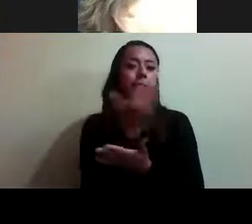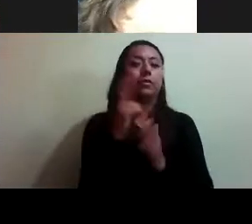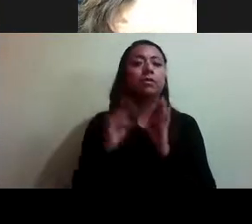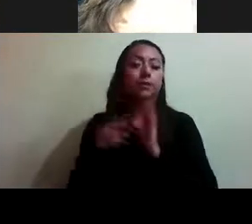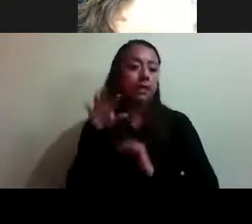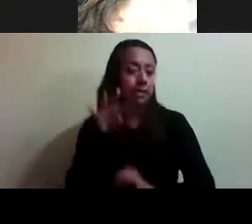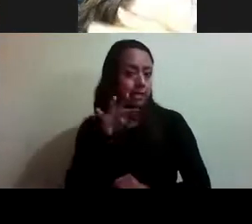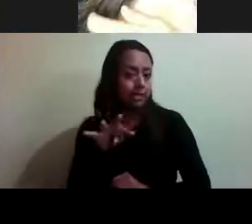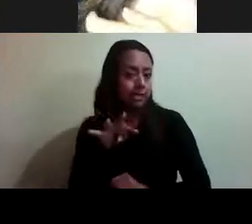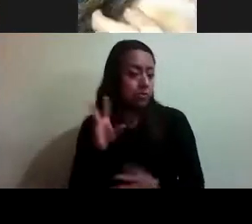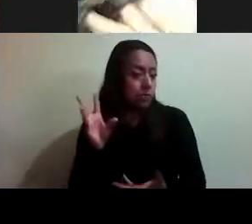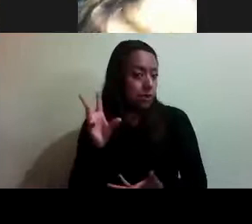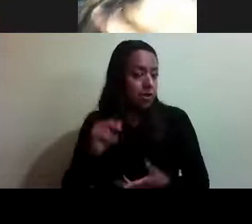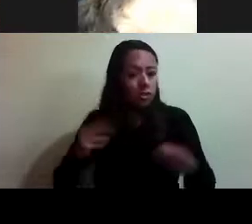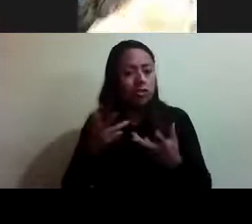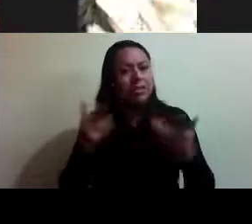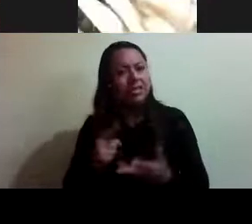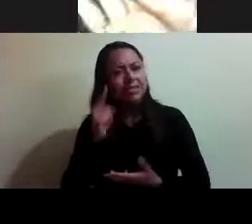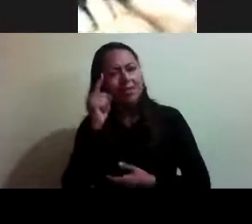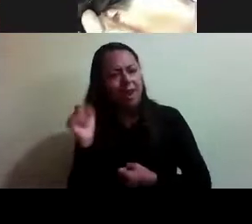se generó un solo despido